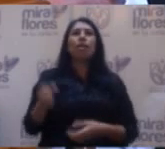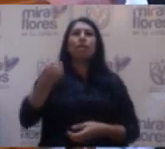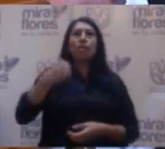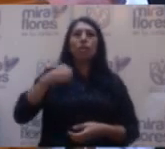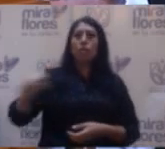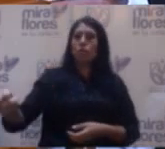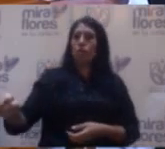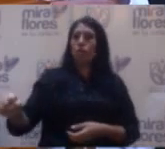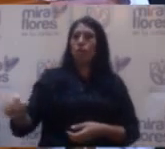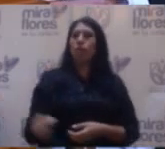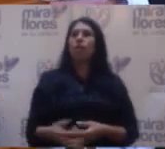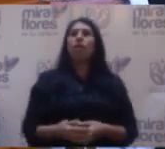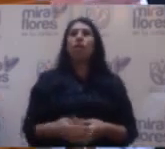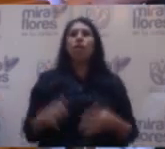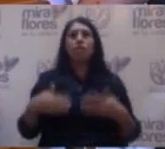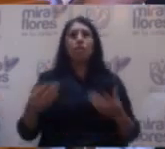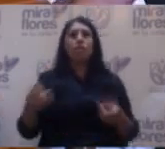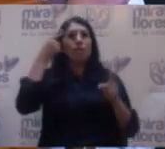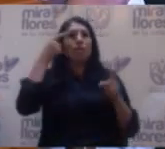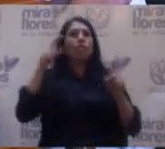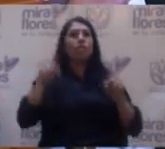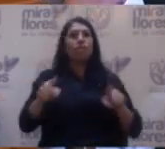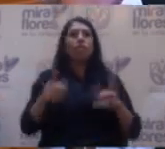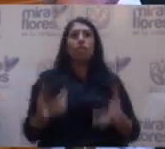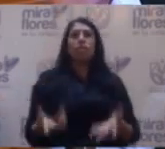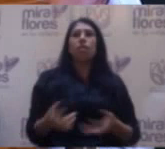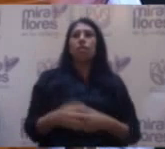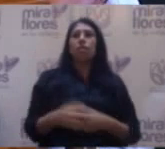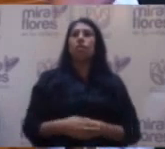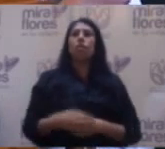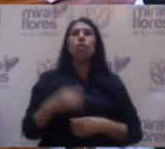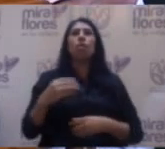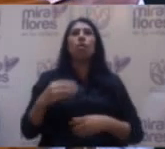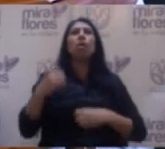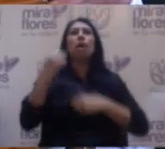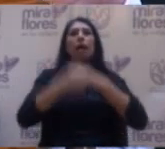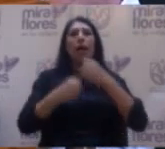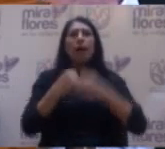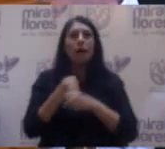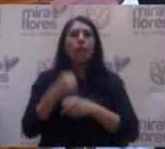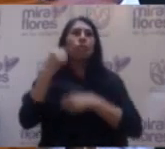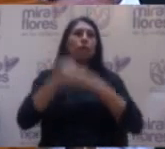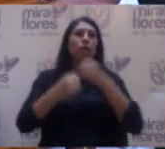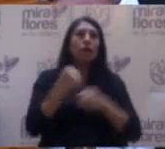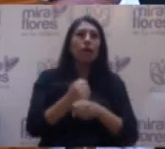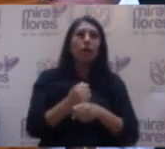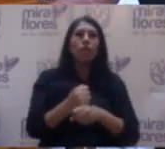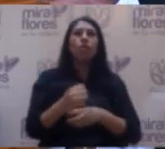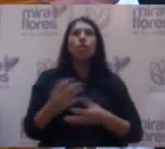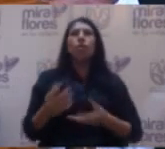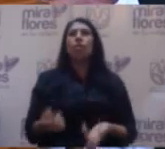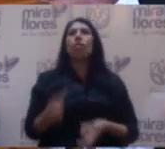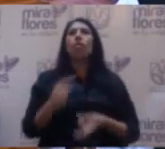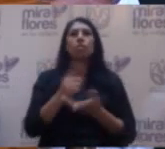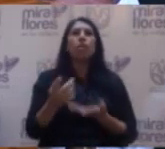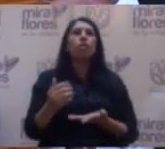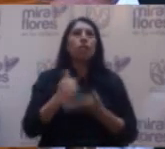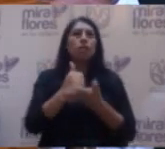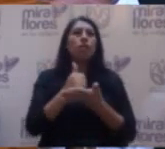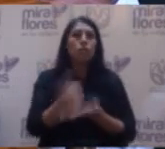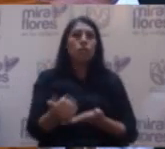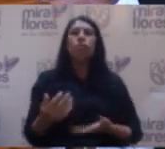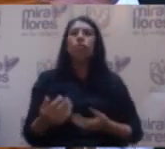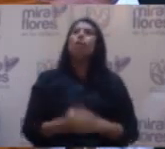se ha llegado a este acuerdo de año por año ir renovando la ayuda humanitaria. Entonces, para